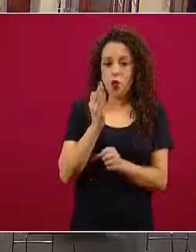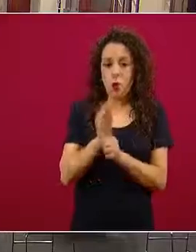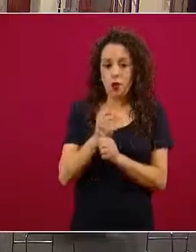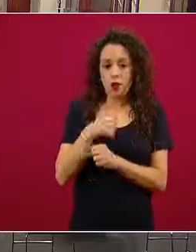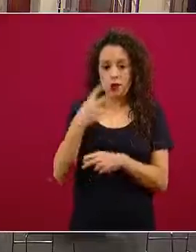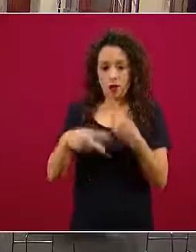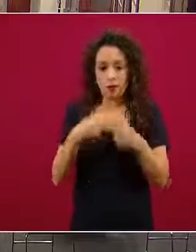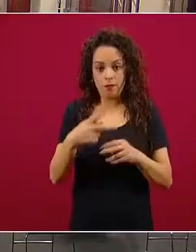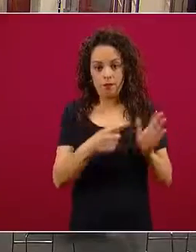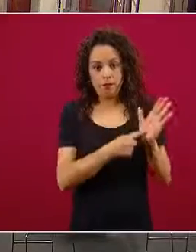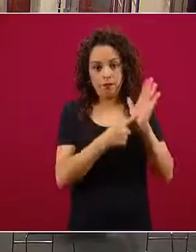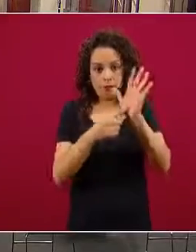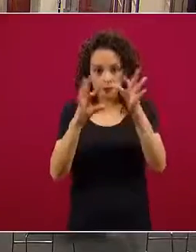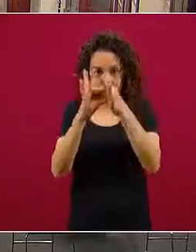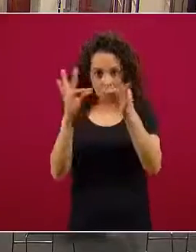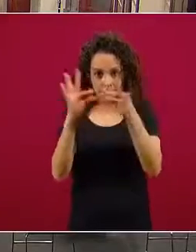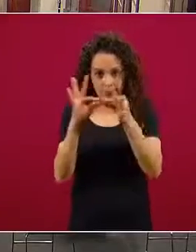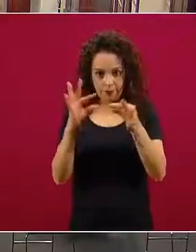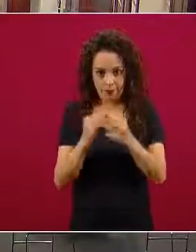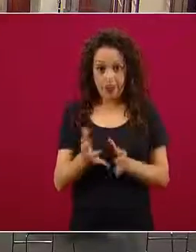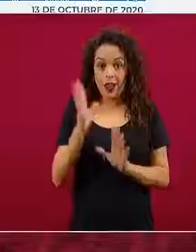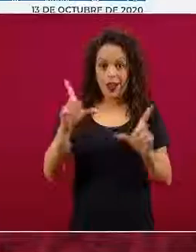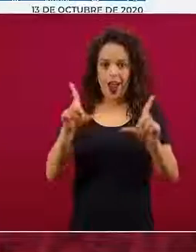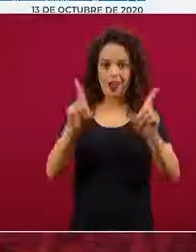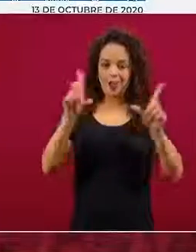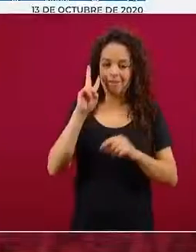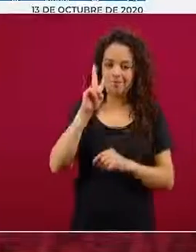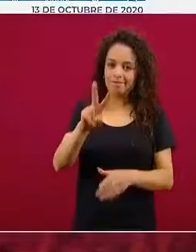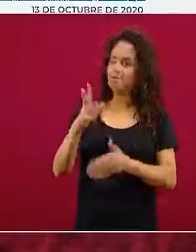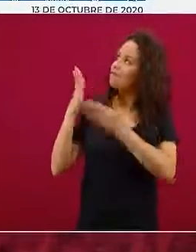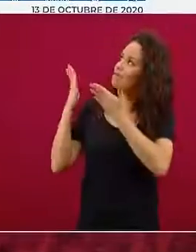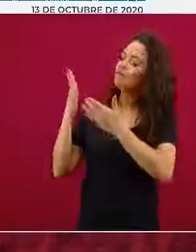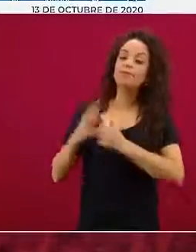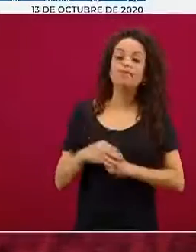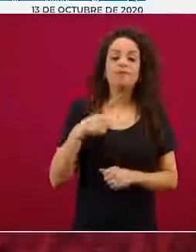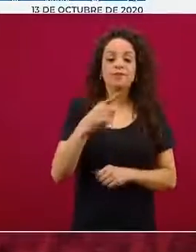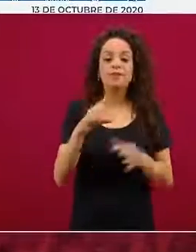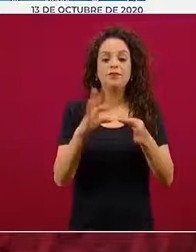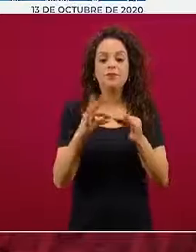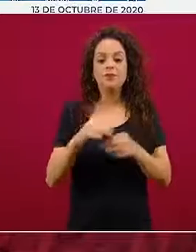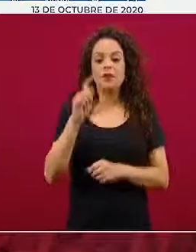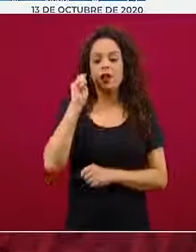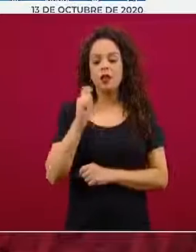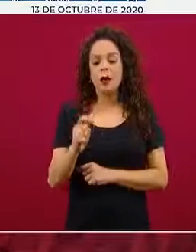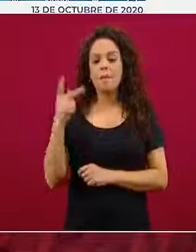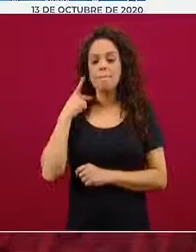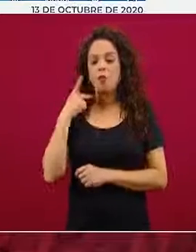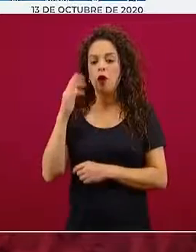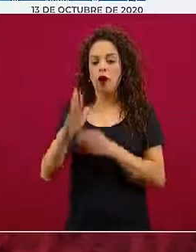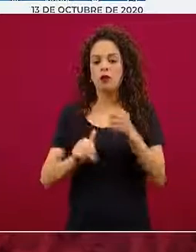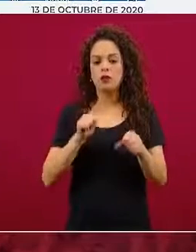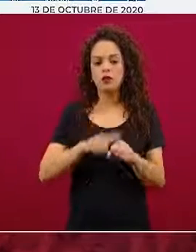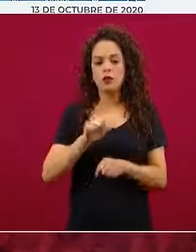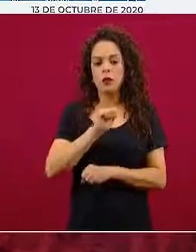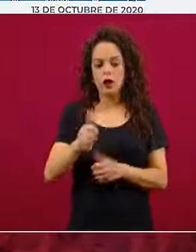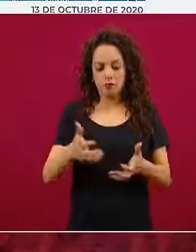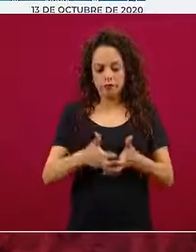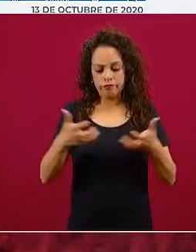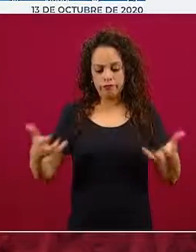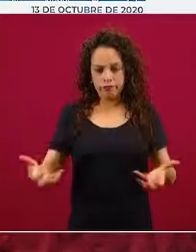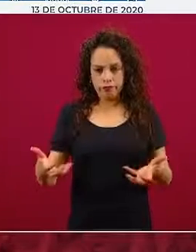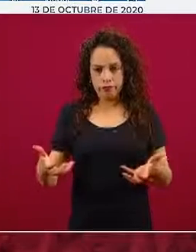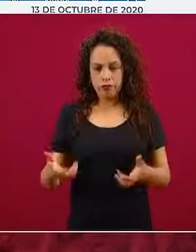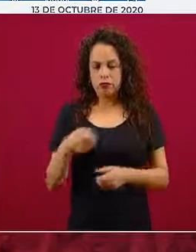presentar. Listo, aquí está. Voy a platicarles sobre la Política Nacional de Suelo y cuál es la relevancia